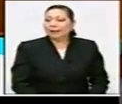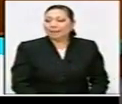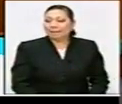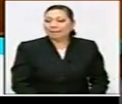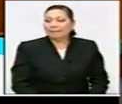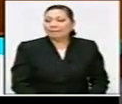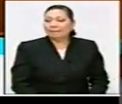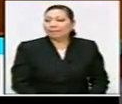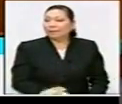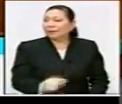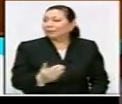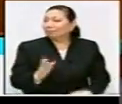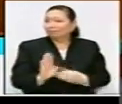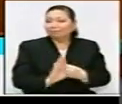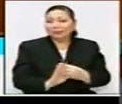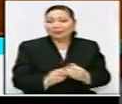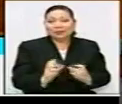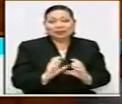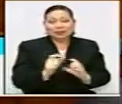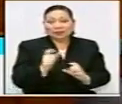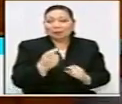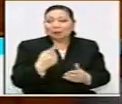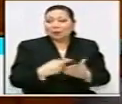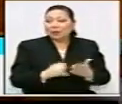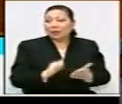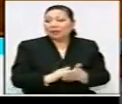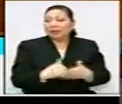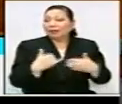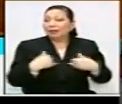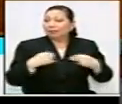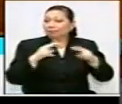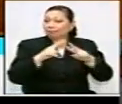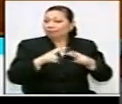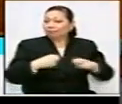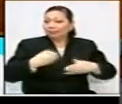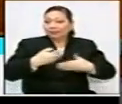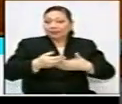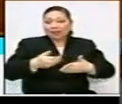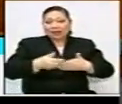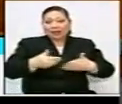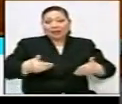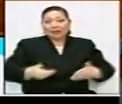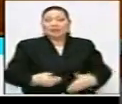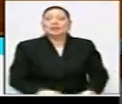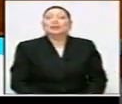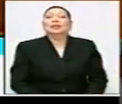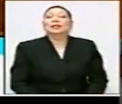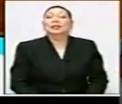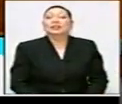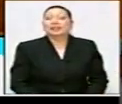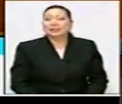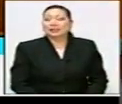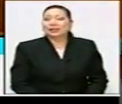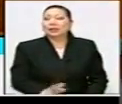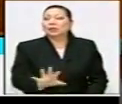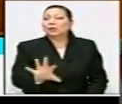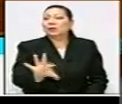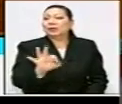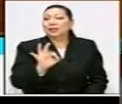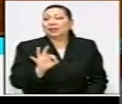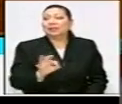Concluya, por favor. No debe proteger a los congresistas por hechos ocurridos, investigados o procesos anteriores a su selección, a su